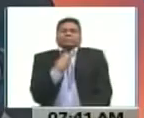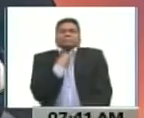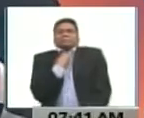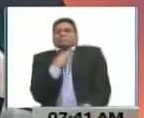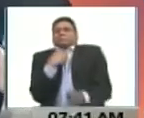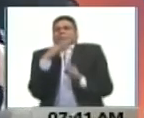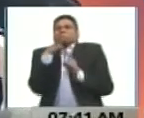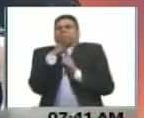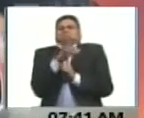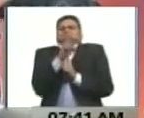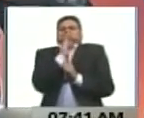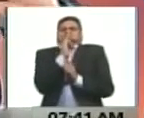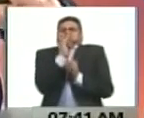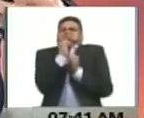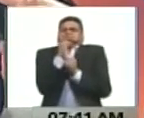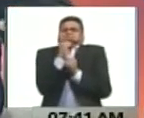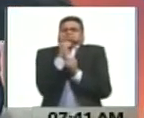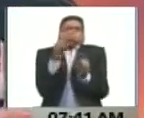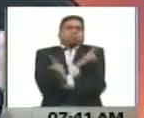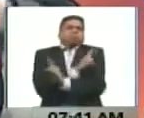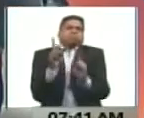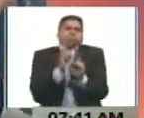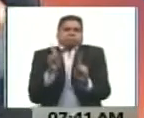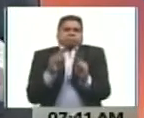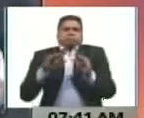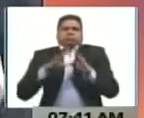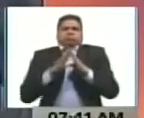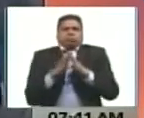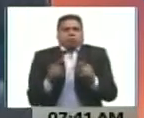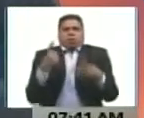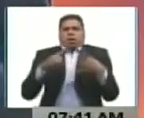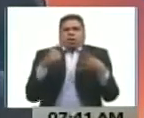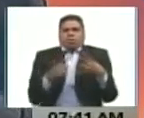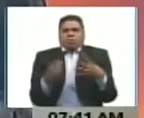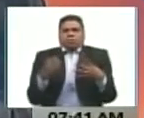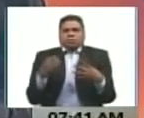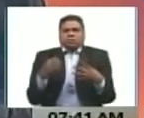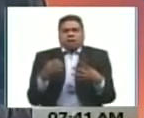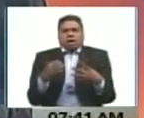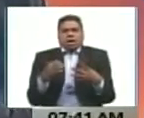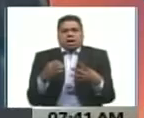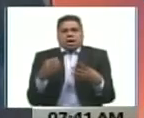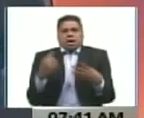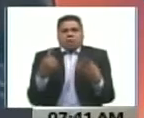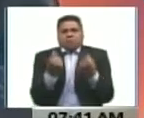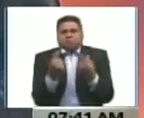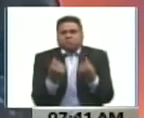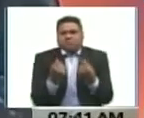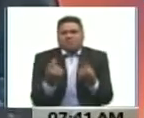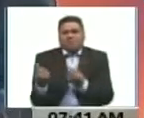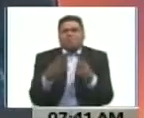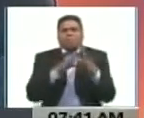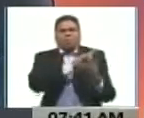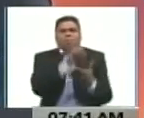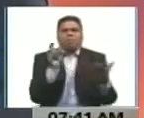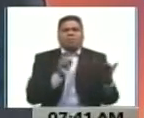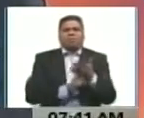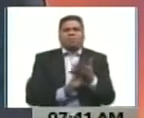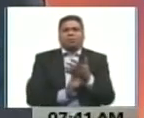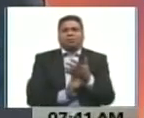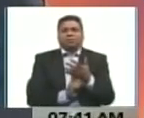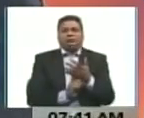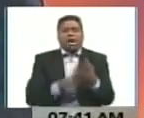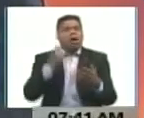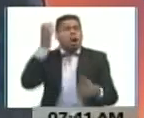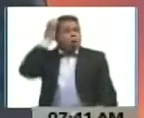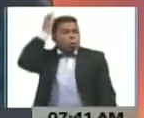las pretensiones de desarrollo infinito y de deseo infinito que el capitalismo y la sociedad de consumo infunden al ser humano. Hay una toma de